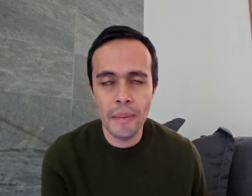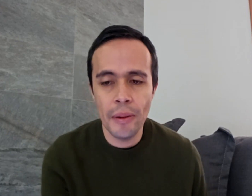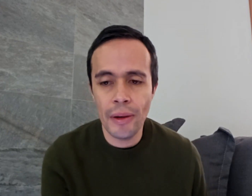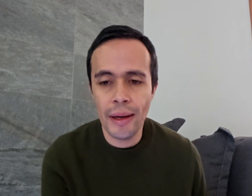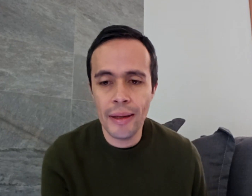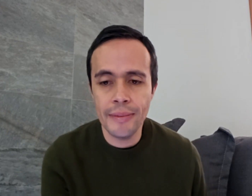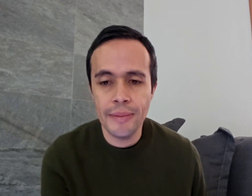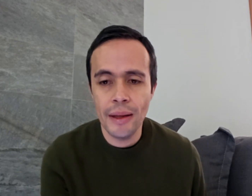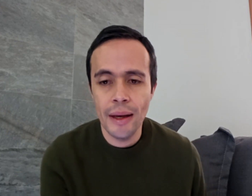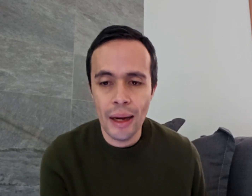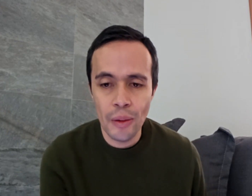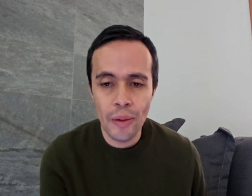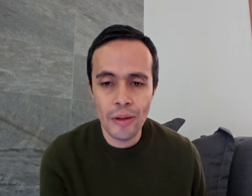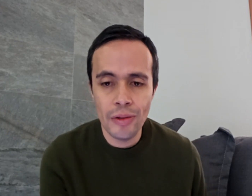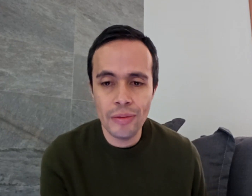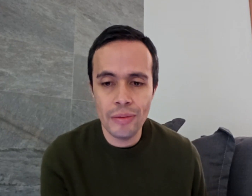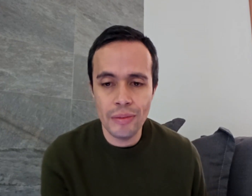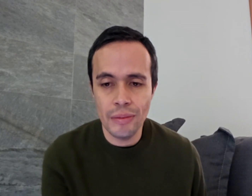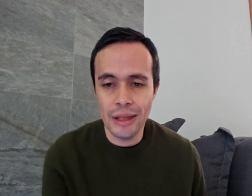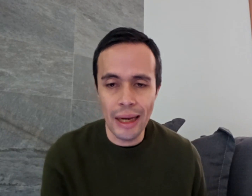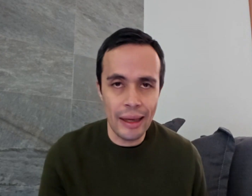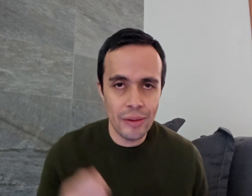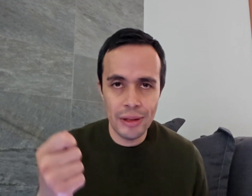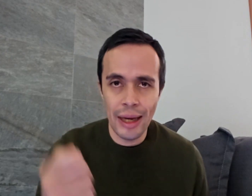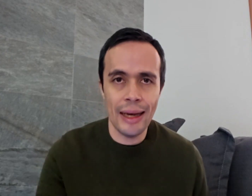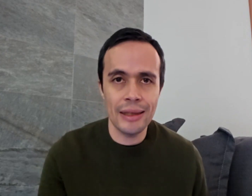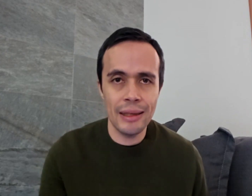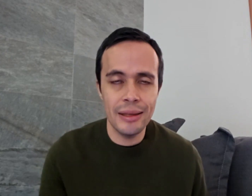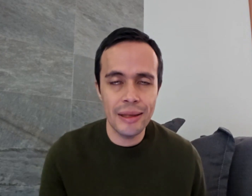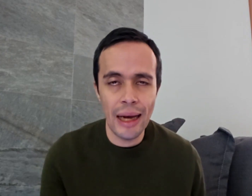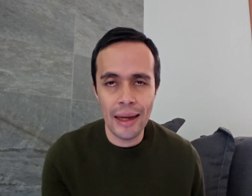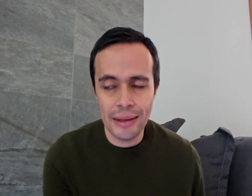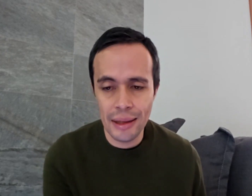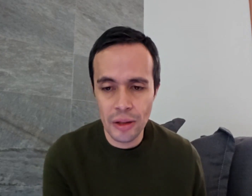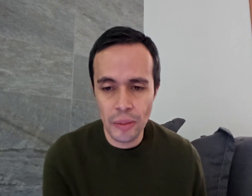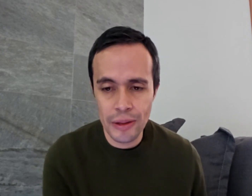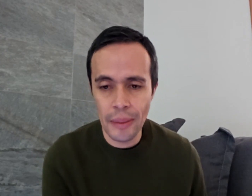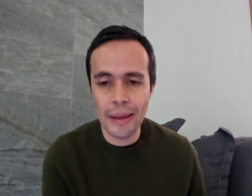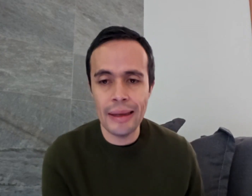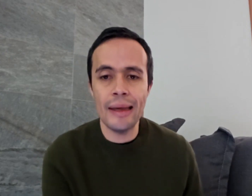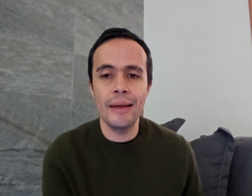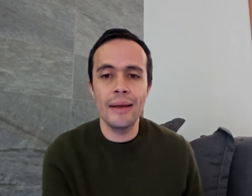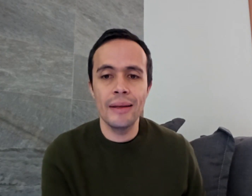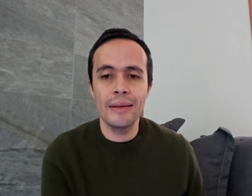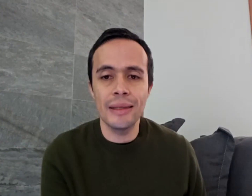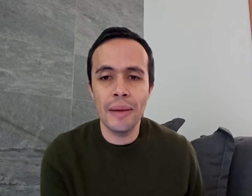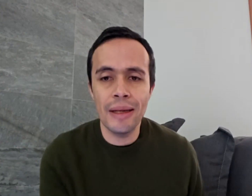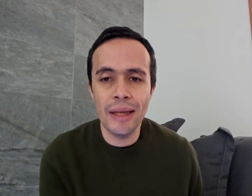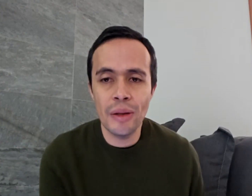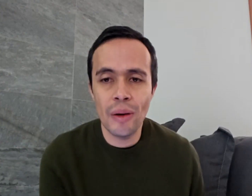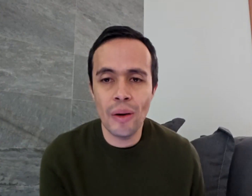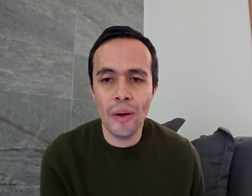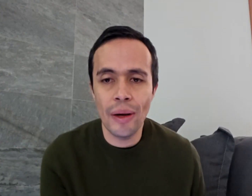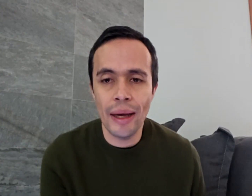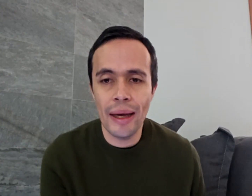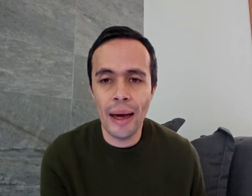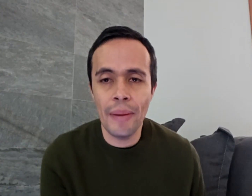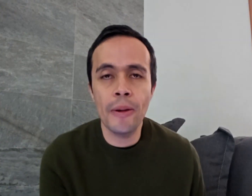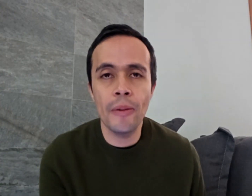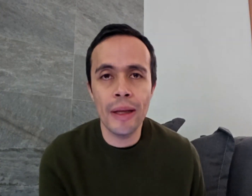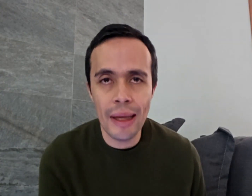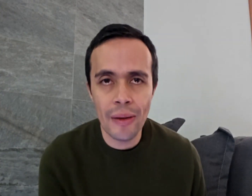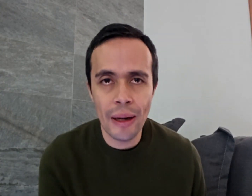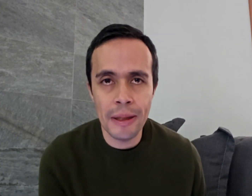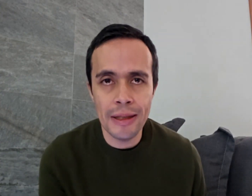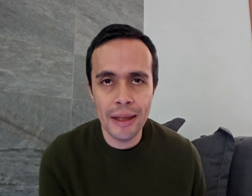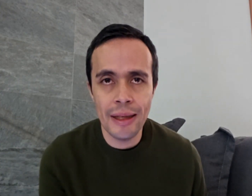¿no? Porque algunos salieron ya a sentenciar, a decir que supuestamente se estaba haciendo lo que